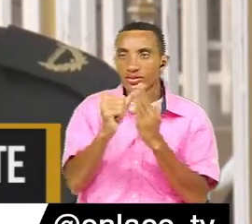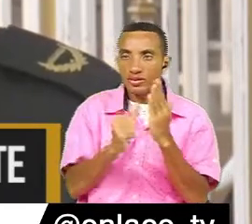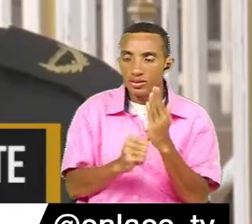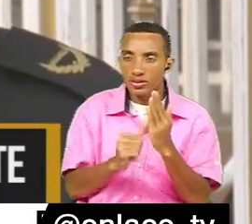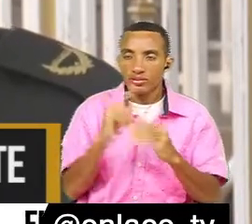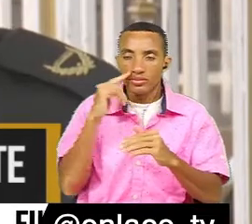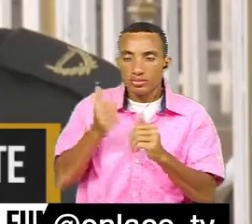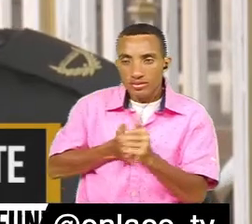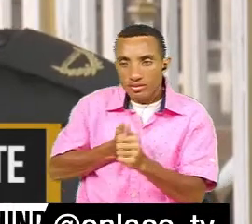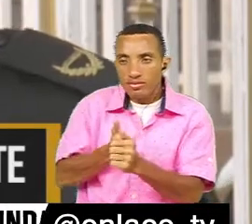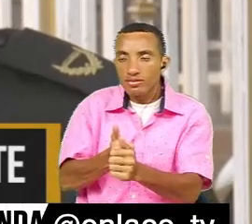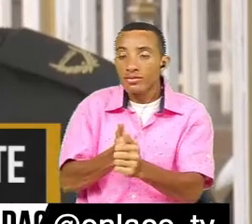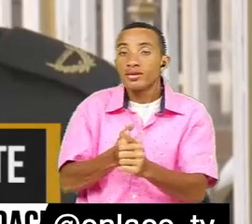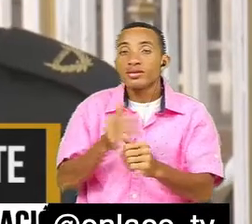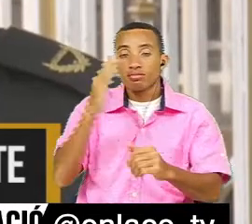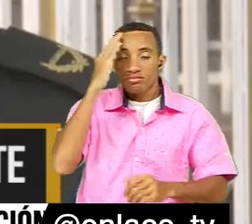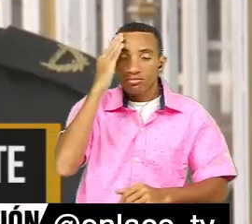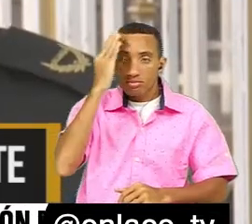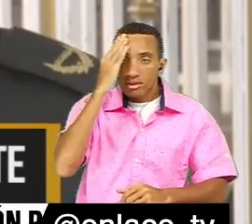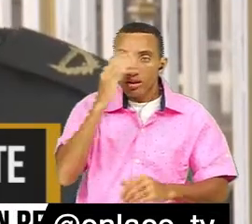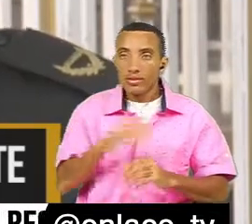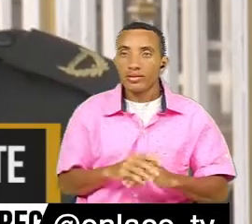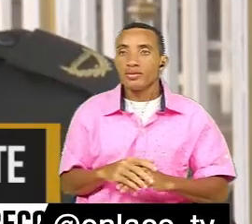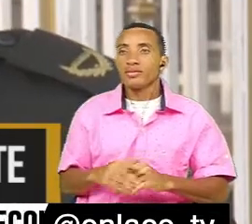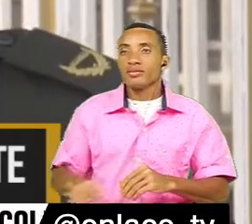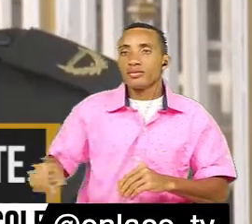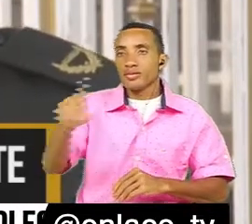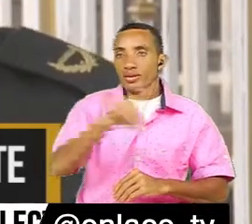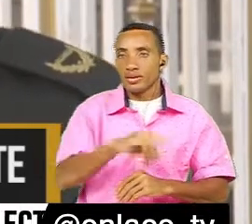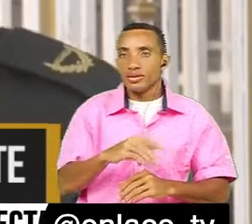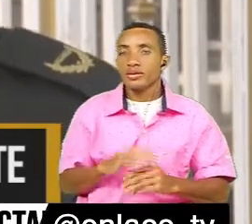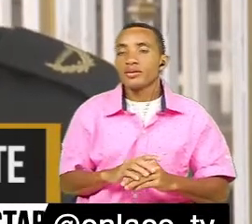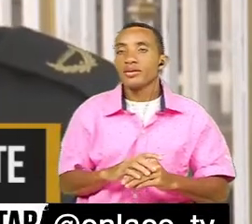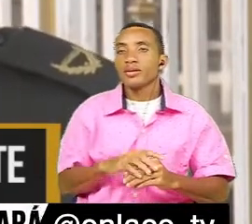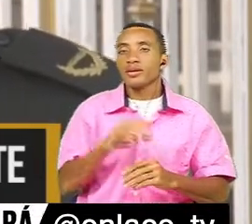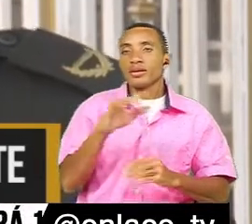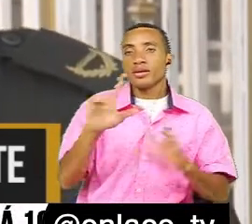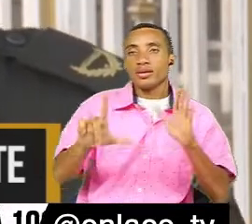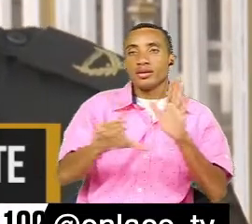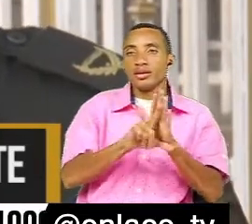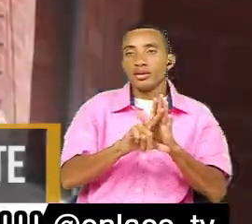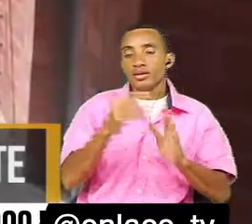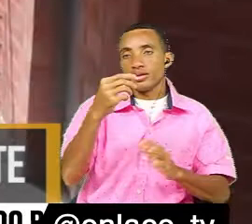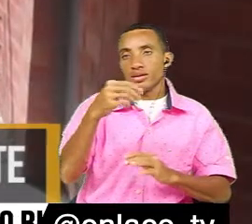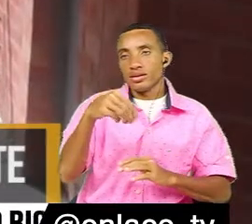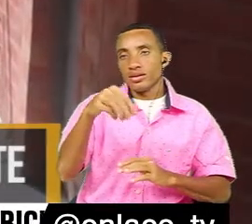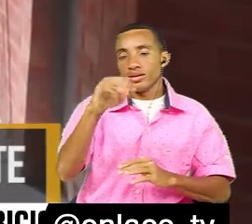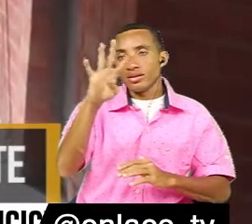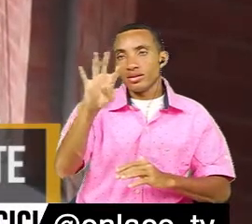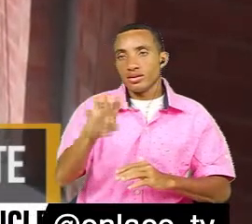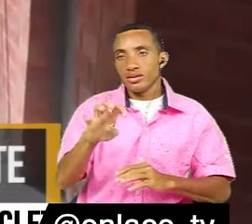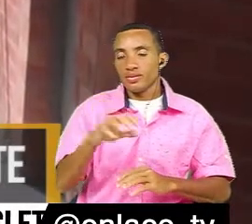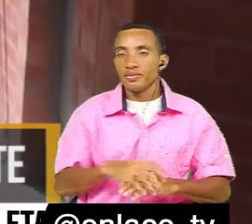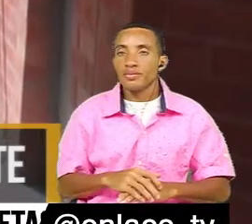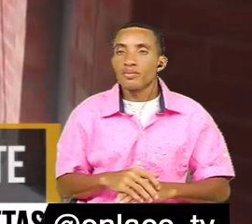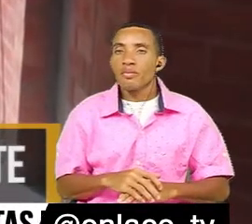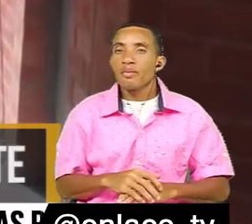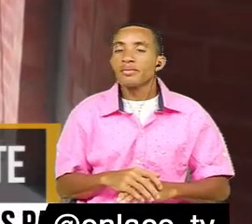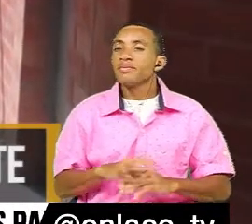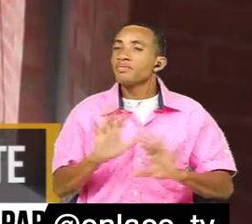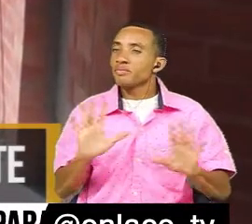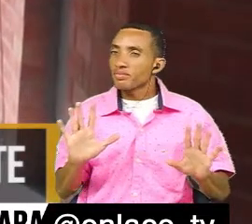teniendo en cuenta pues que los involucrados son están dentro del ámbito de la ley de 98, dentro de niños, niñas y adolescentes. El menor fue llevado de inmediato